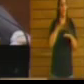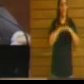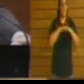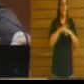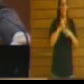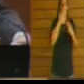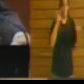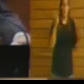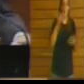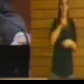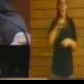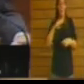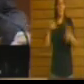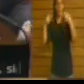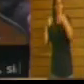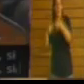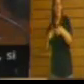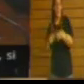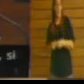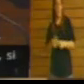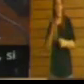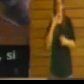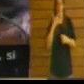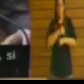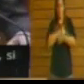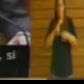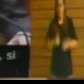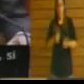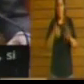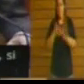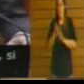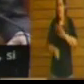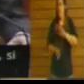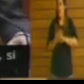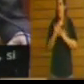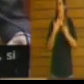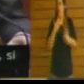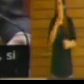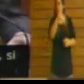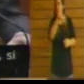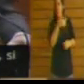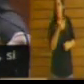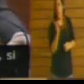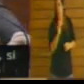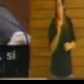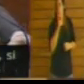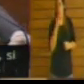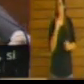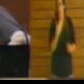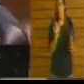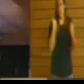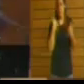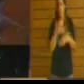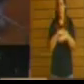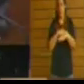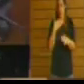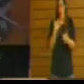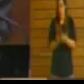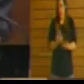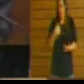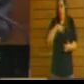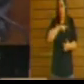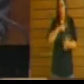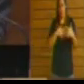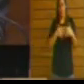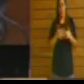y por lo tanto, si está establecido, pues no será gracias a ustedes, que no han tenido hasta ahora responsabilidades de gobierno. Y dice usted, es que